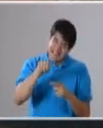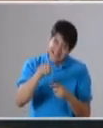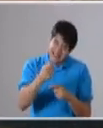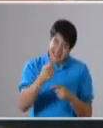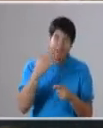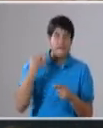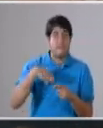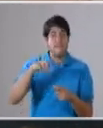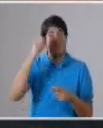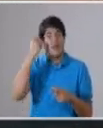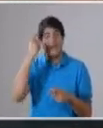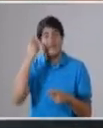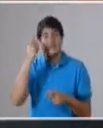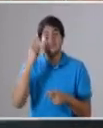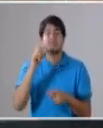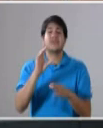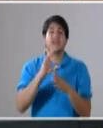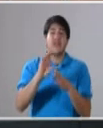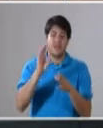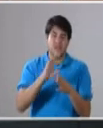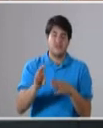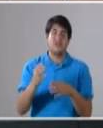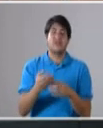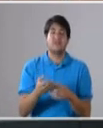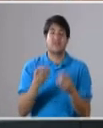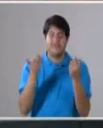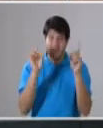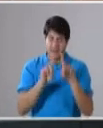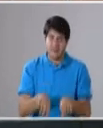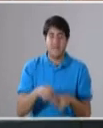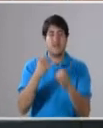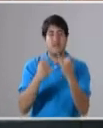para saber cuáles son las cosas que van a suceder en el tiempo final.